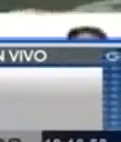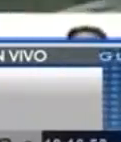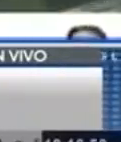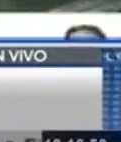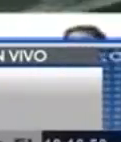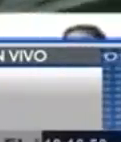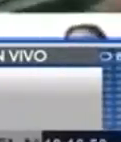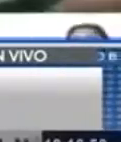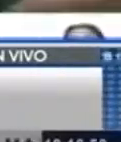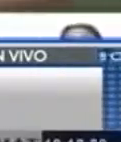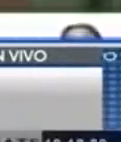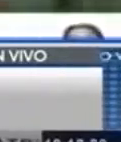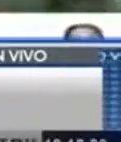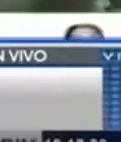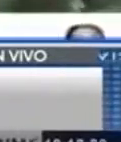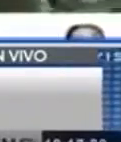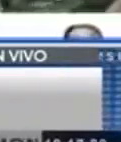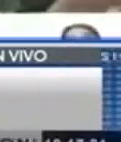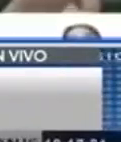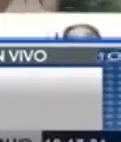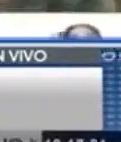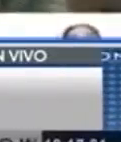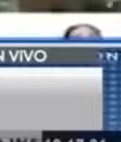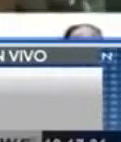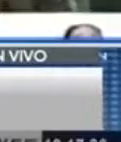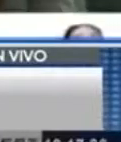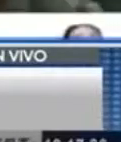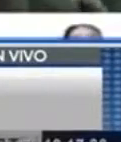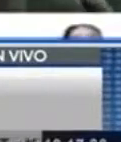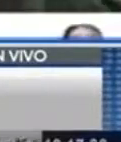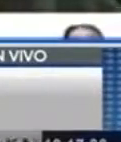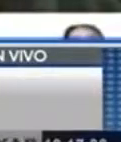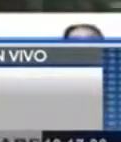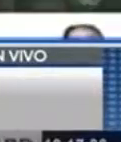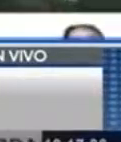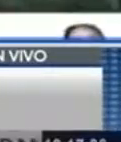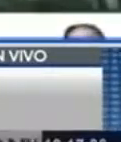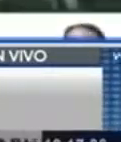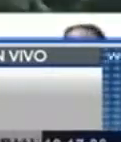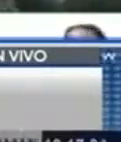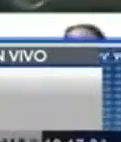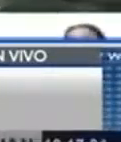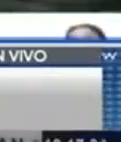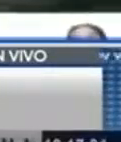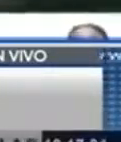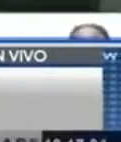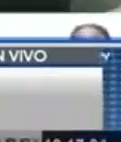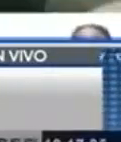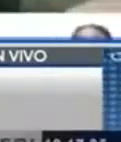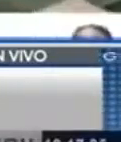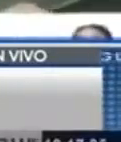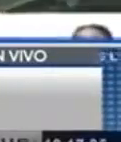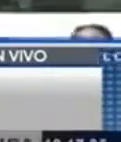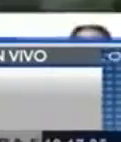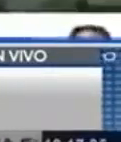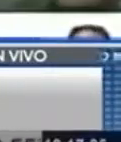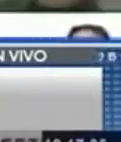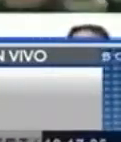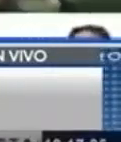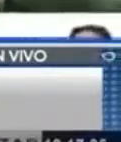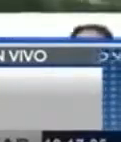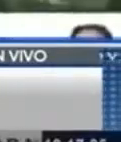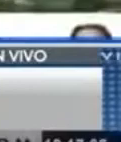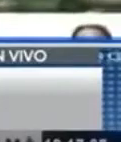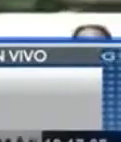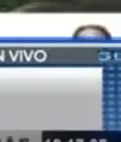pueblo. La patria va mucho más allá del aire que estamos respirando en este suelo